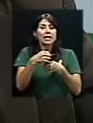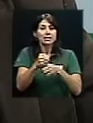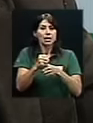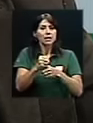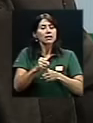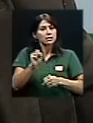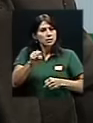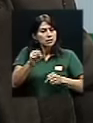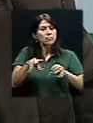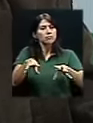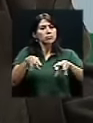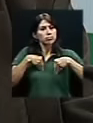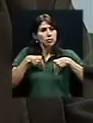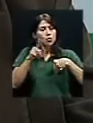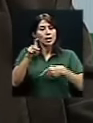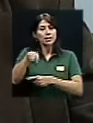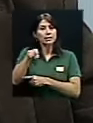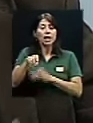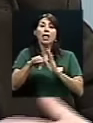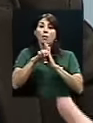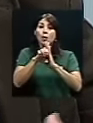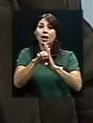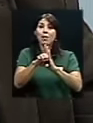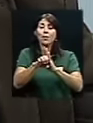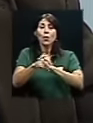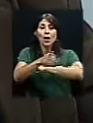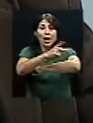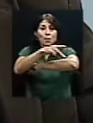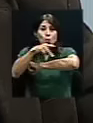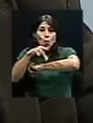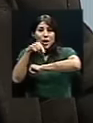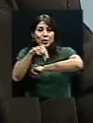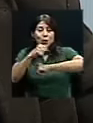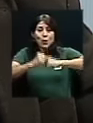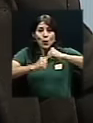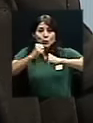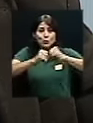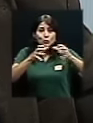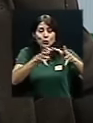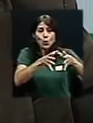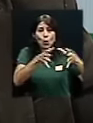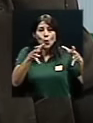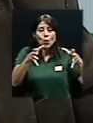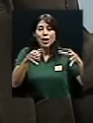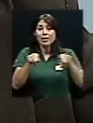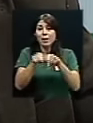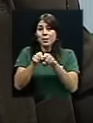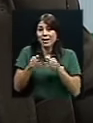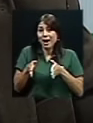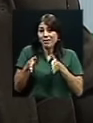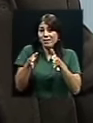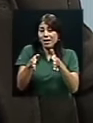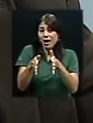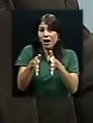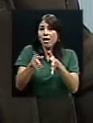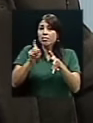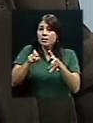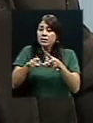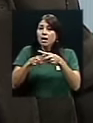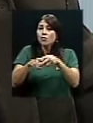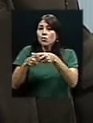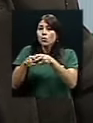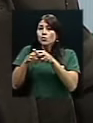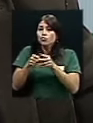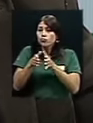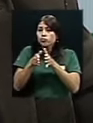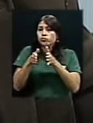necesidad. Por ejemplo, la ampliación del puerto, la carretera, la ampliación de la carretera desde hace ya años. Entonces,